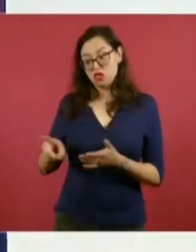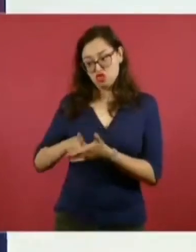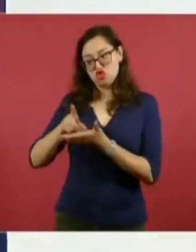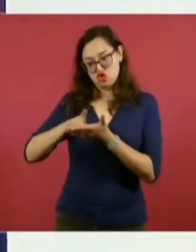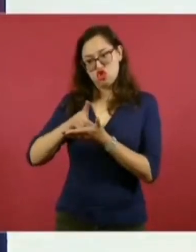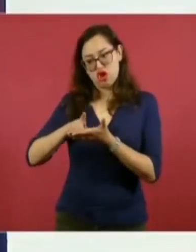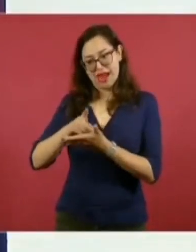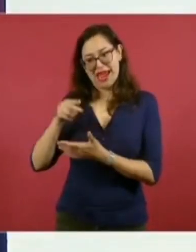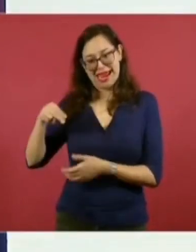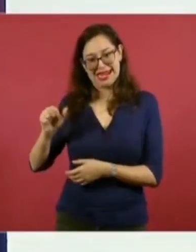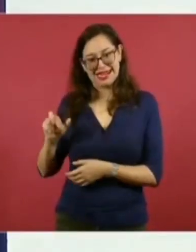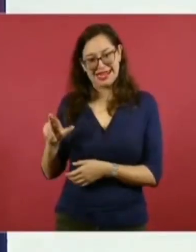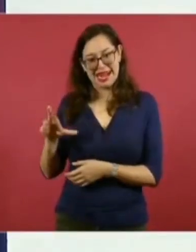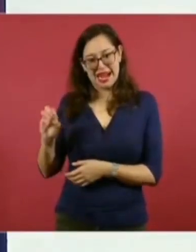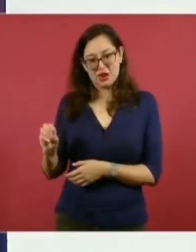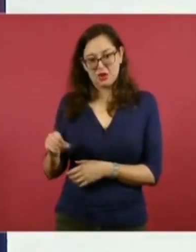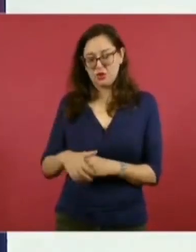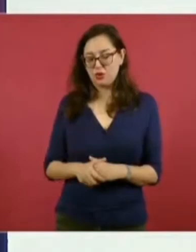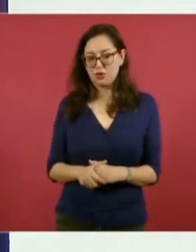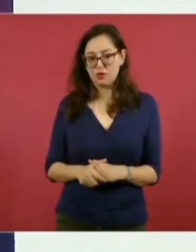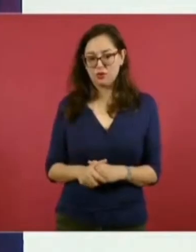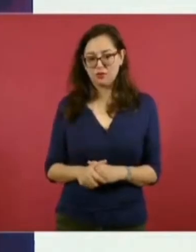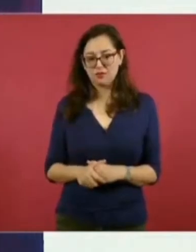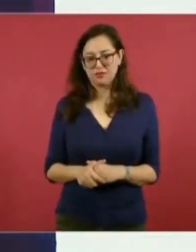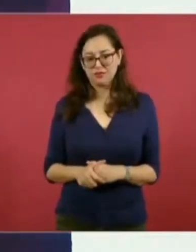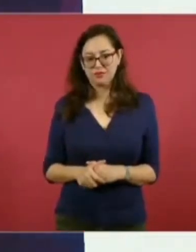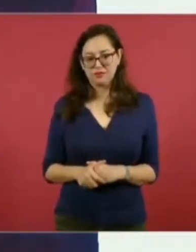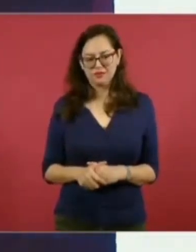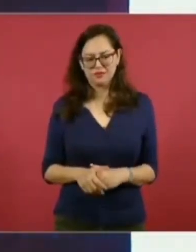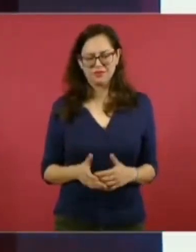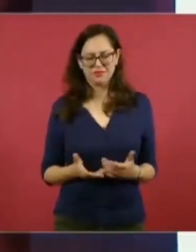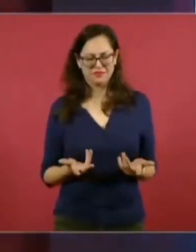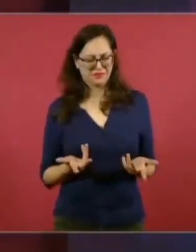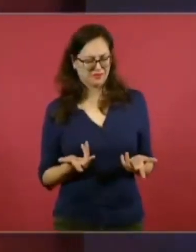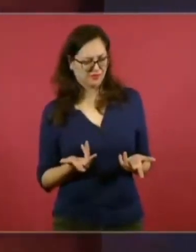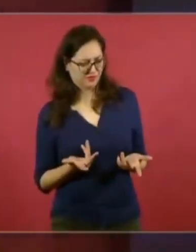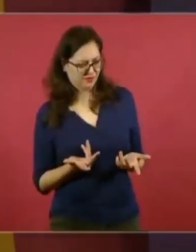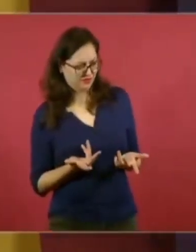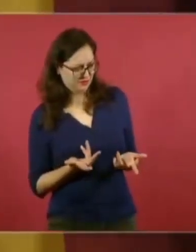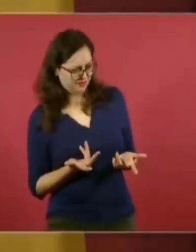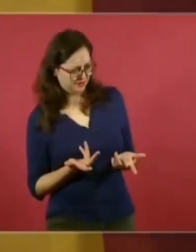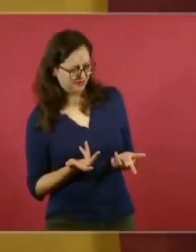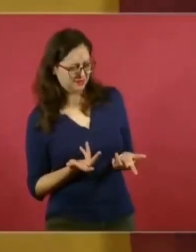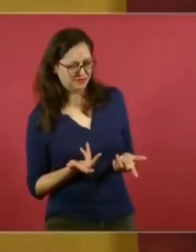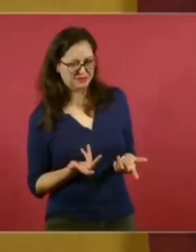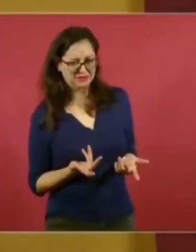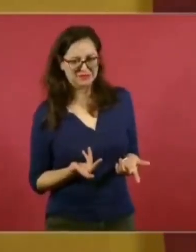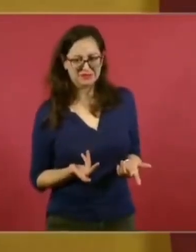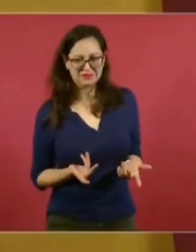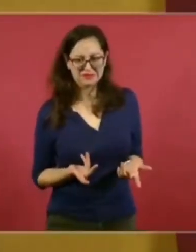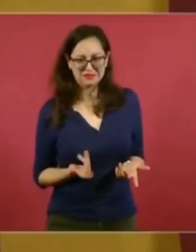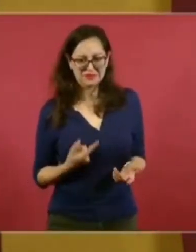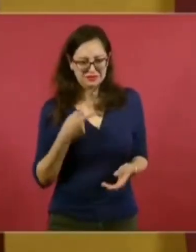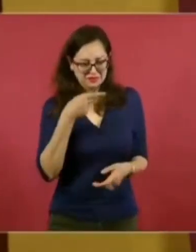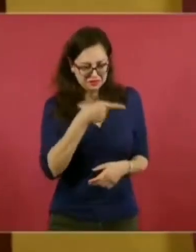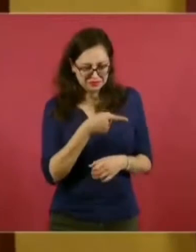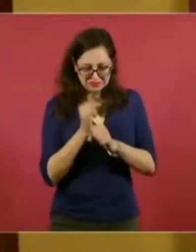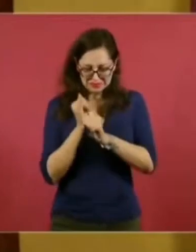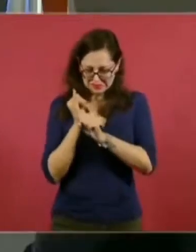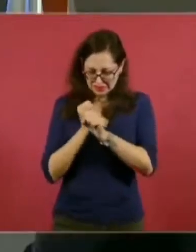si se tratara de un periodismo de investigación vinculado a hacer el bien,